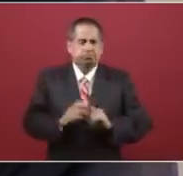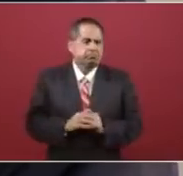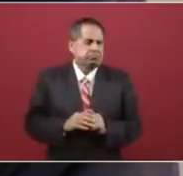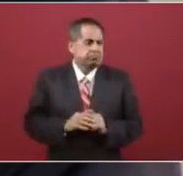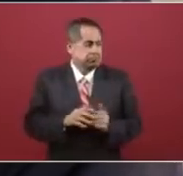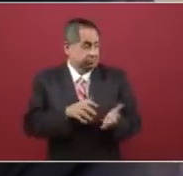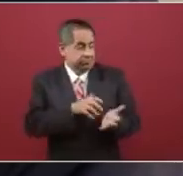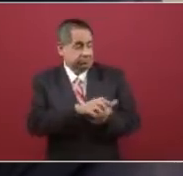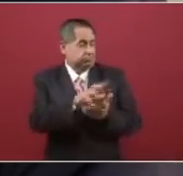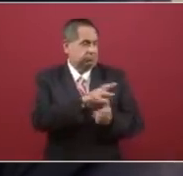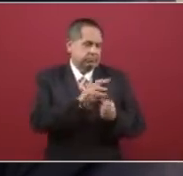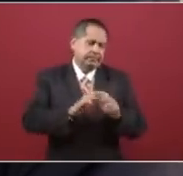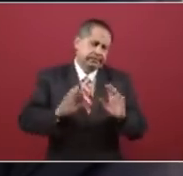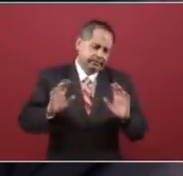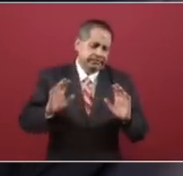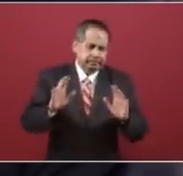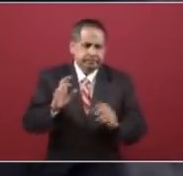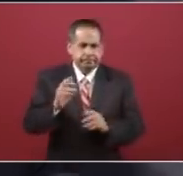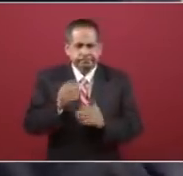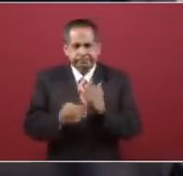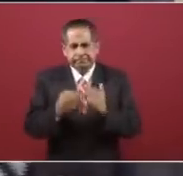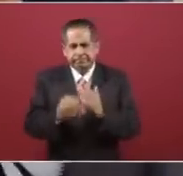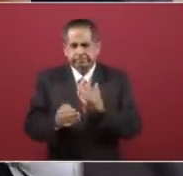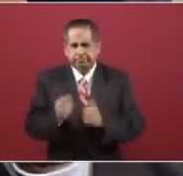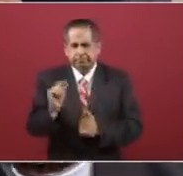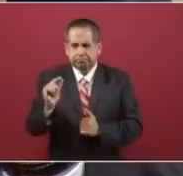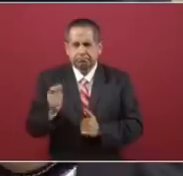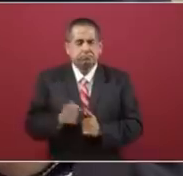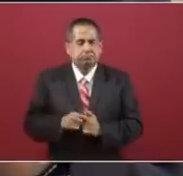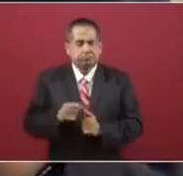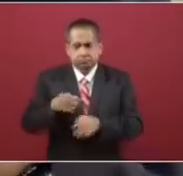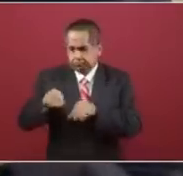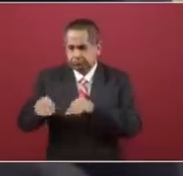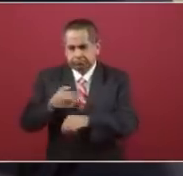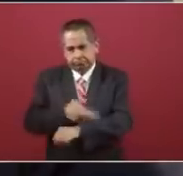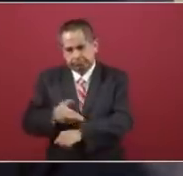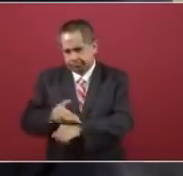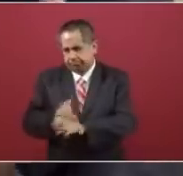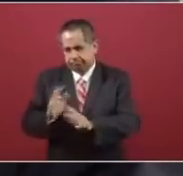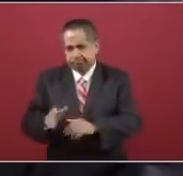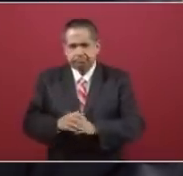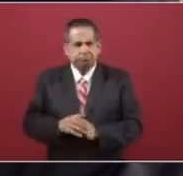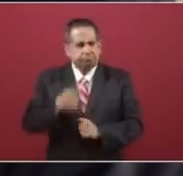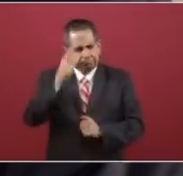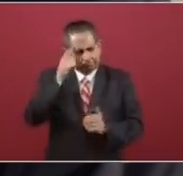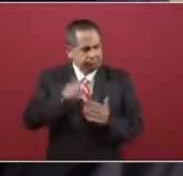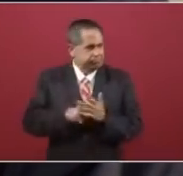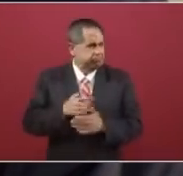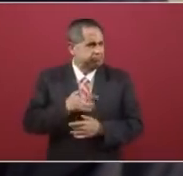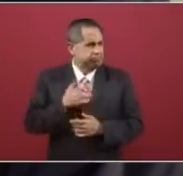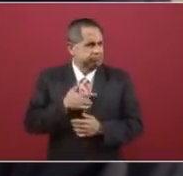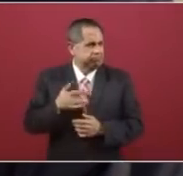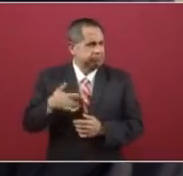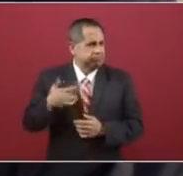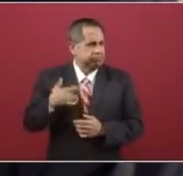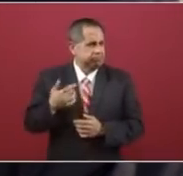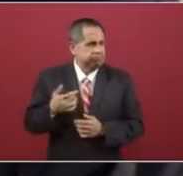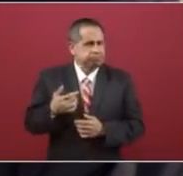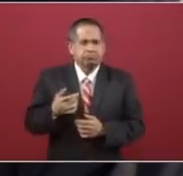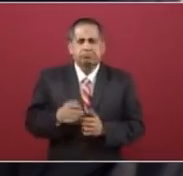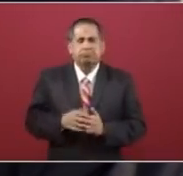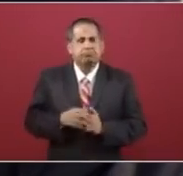número total. Y ya estamos trabajando en eso. Yo espero que eh